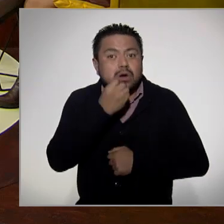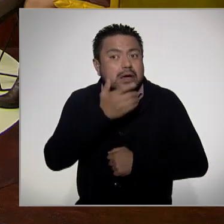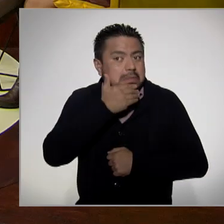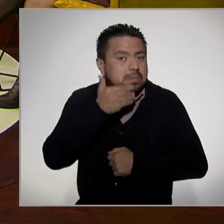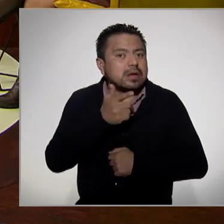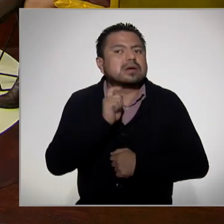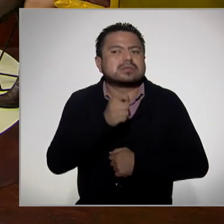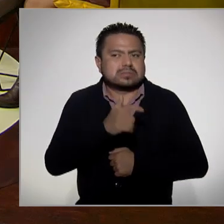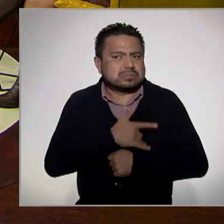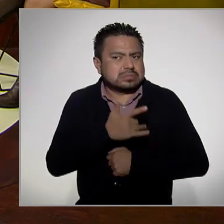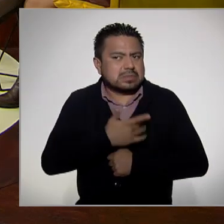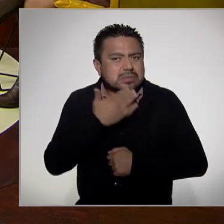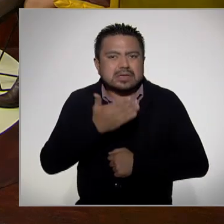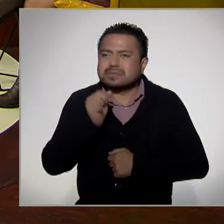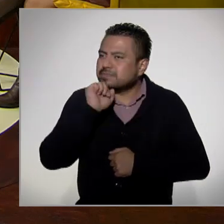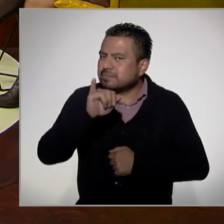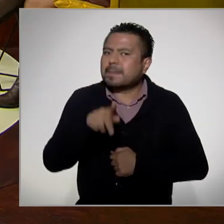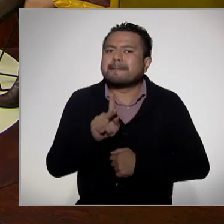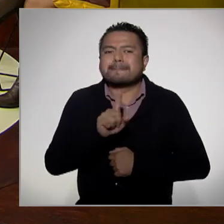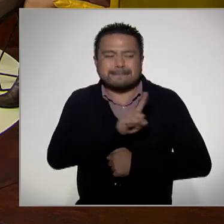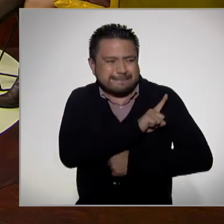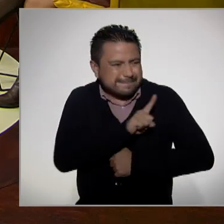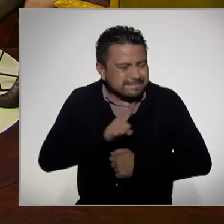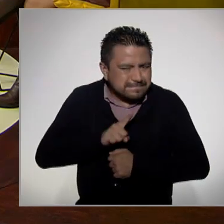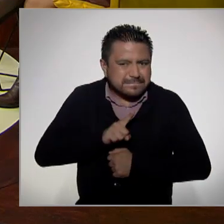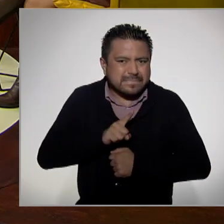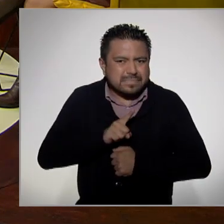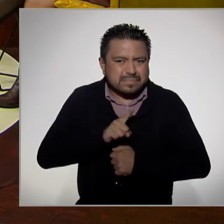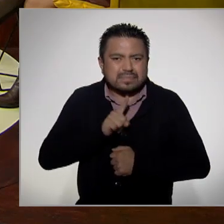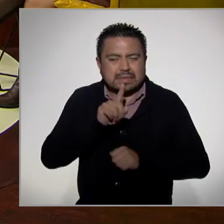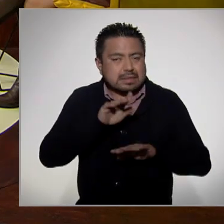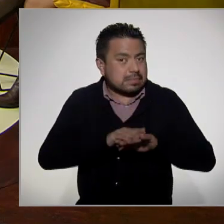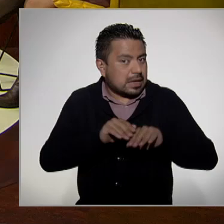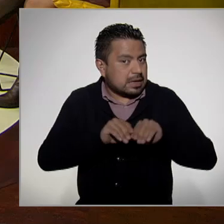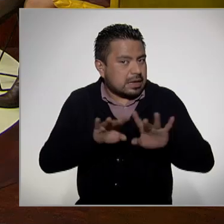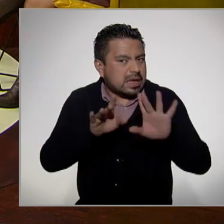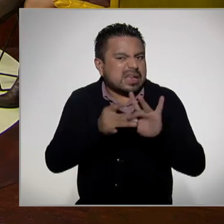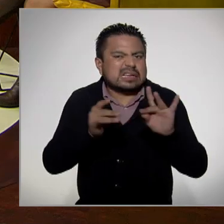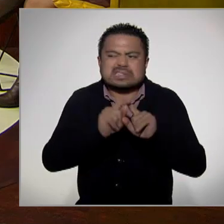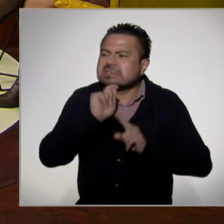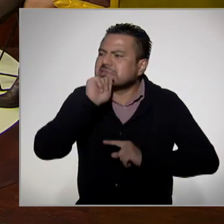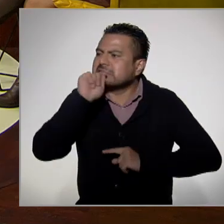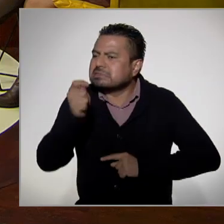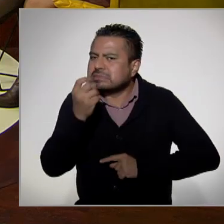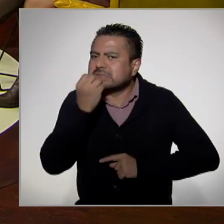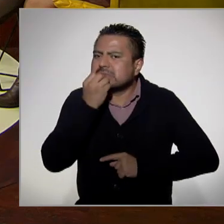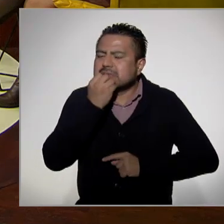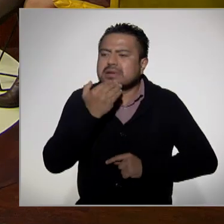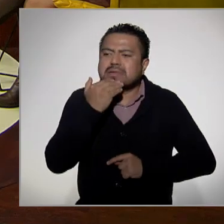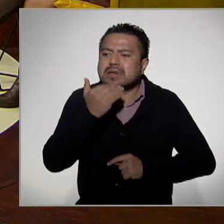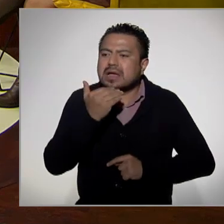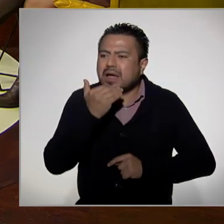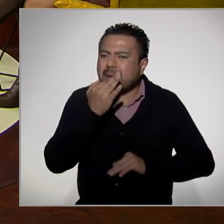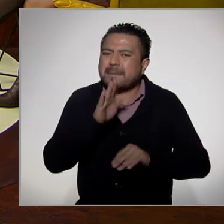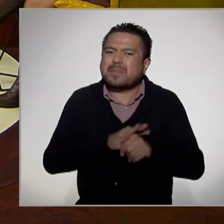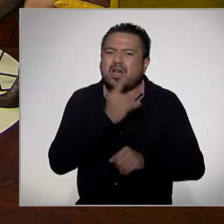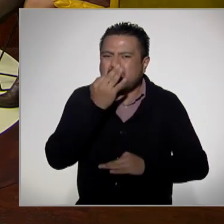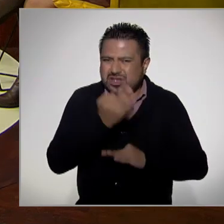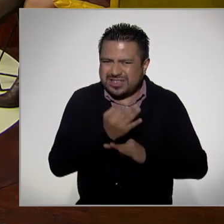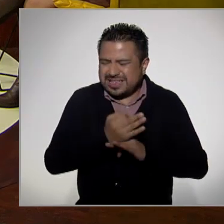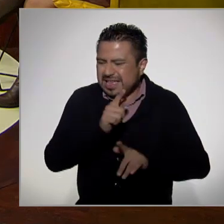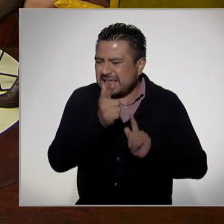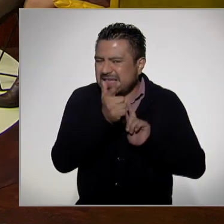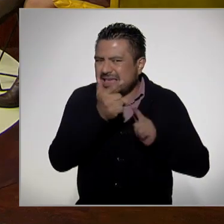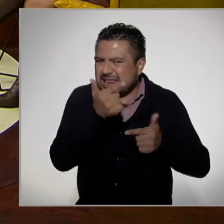estar bien sí pero también hay que poner en claro que es comer bien y esto lo traigo colación por la leche no muchas veces